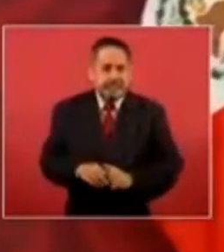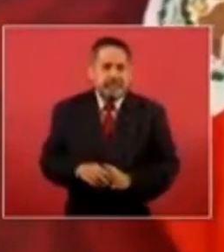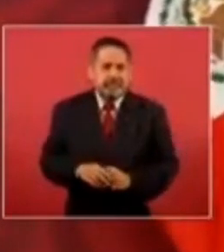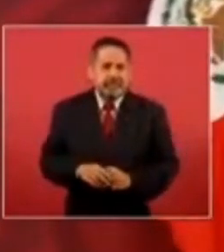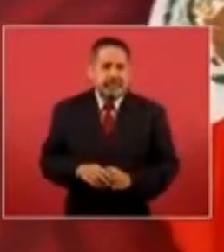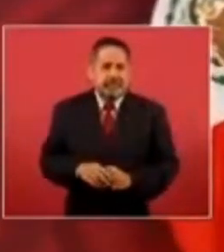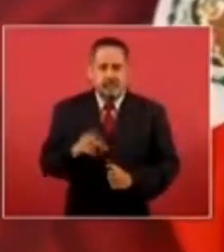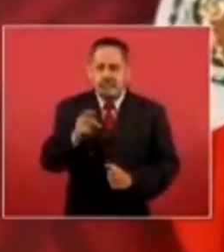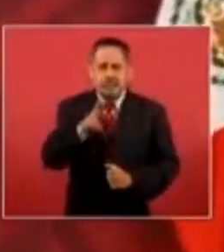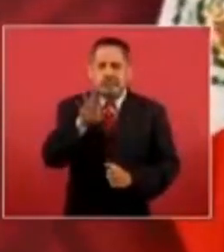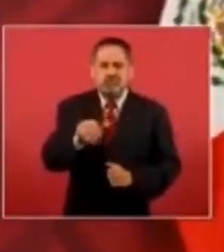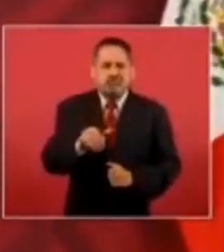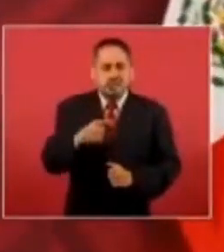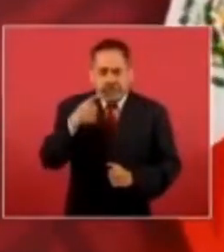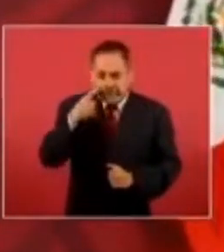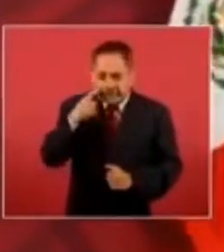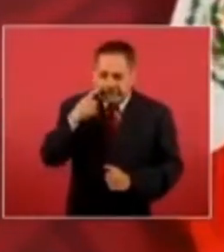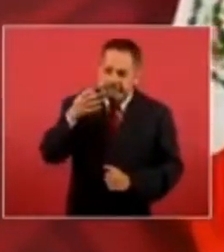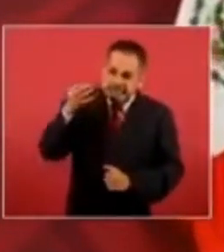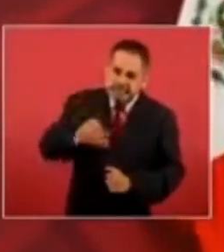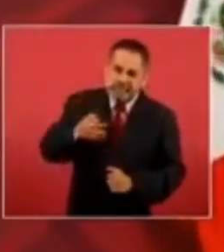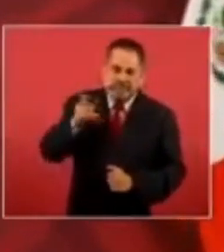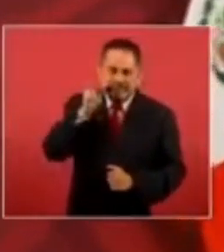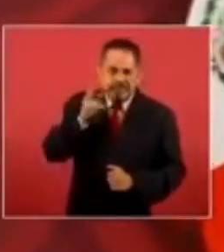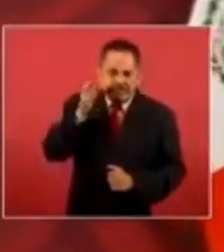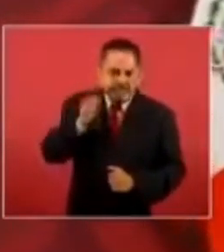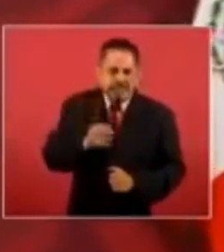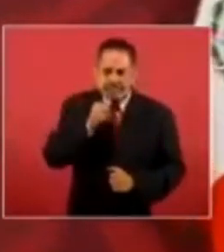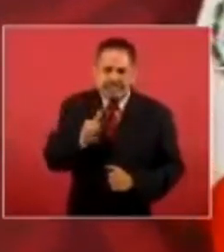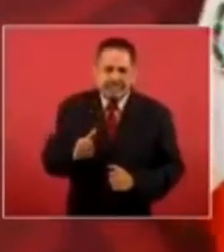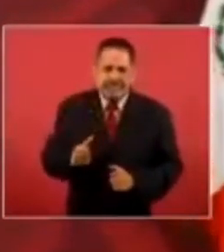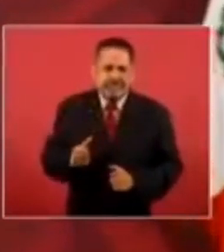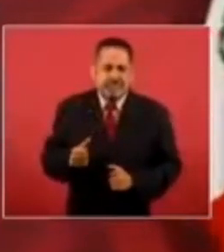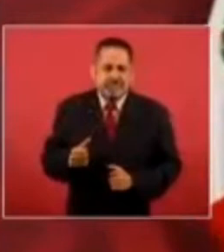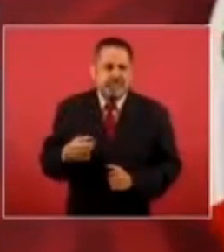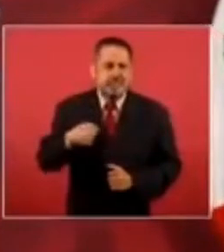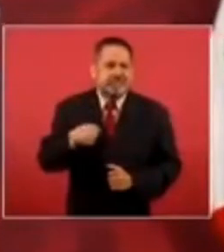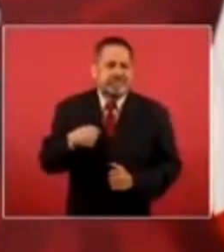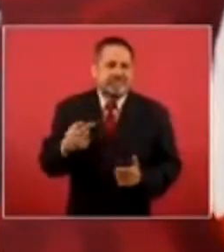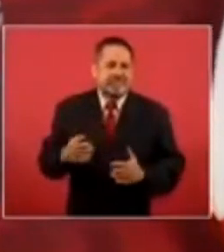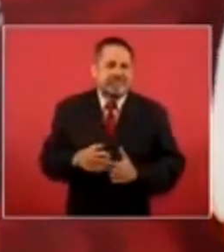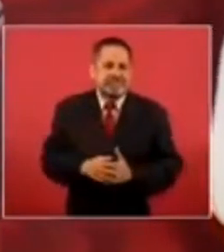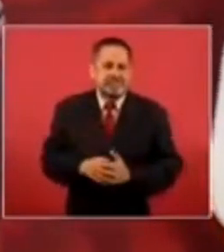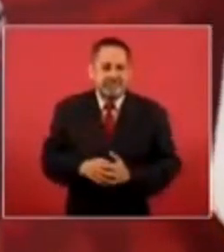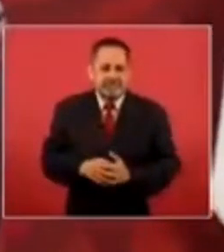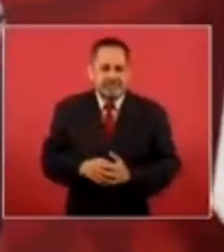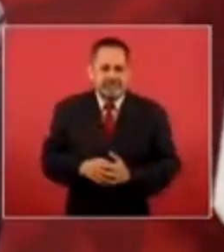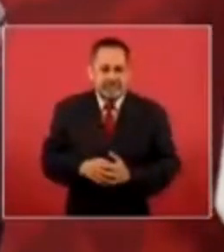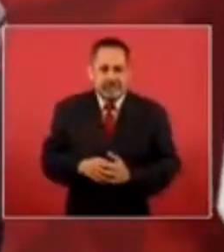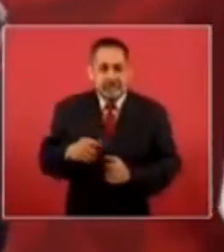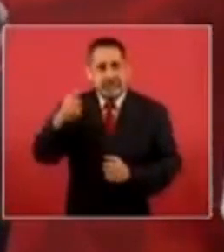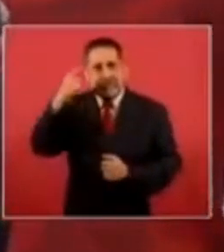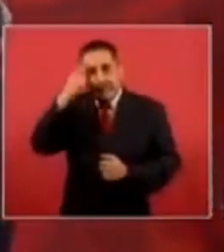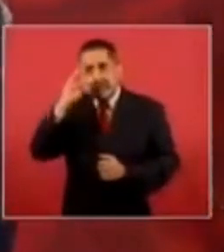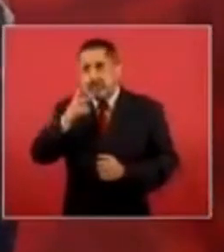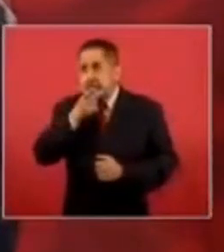pero nunca van a poder decir que soy incongruente